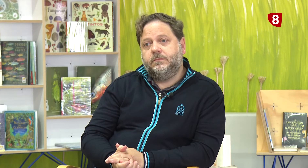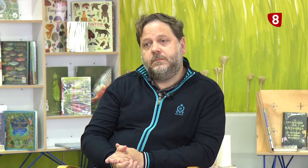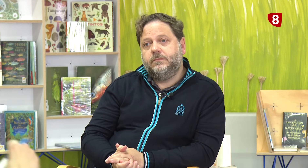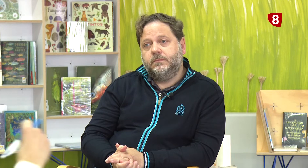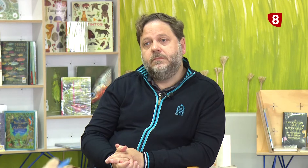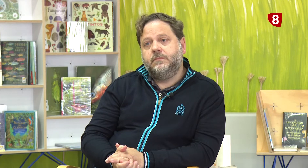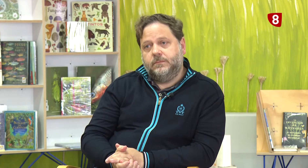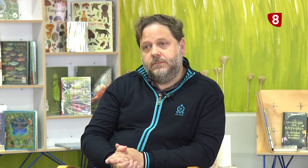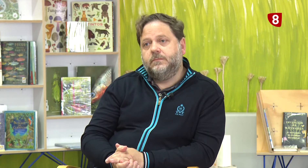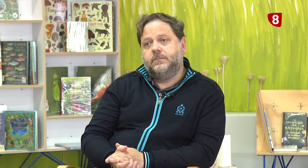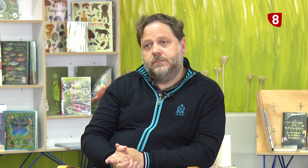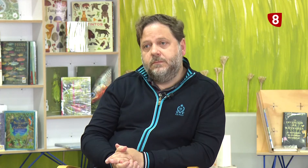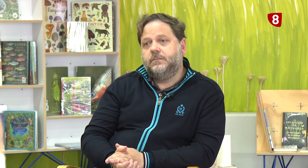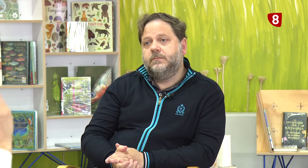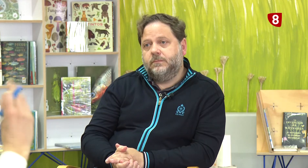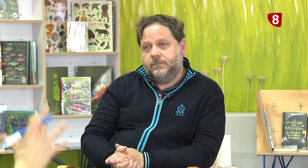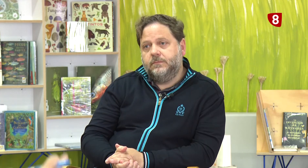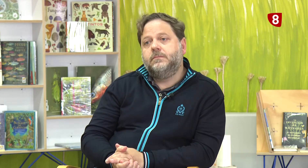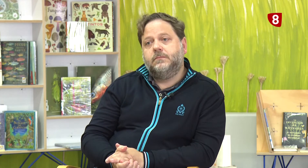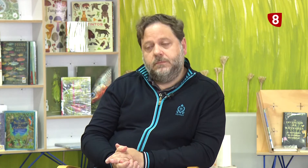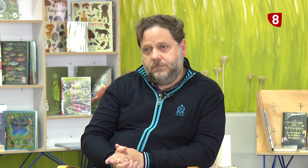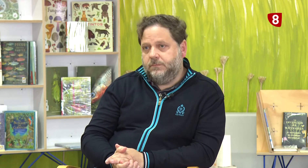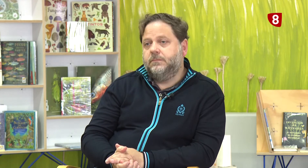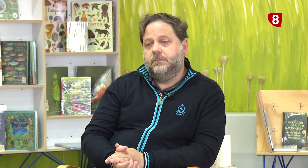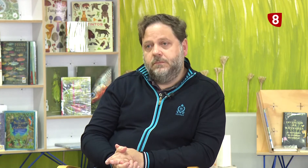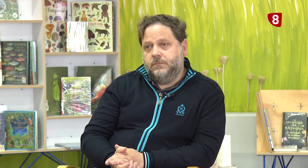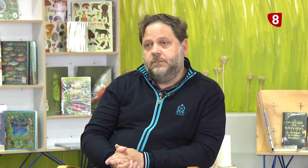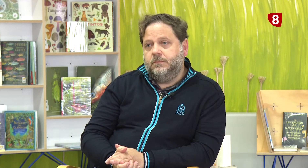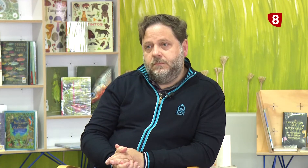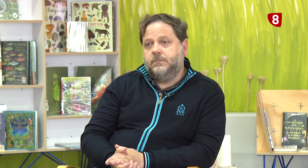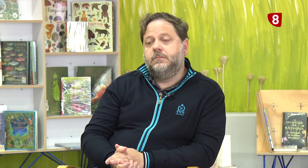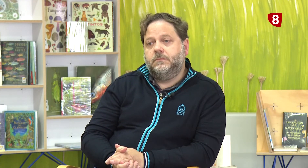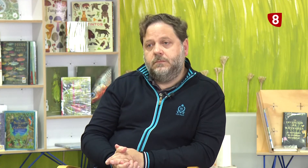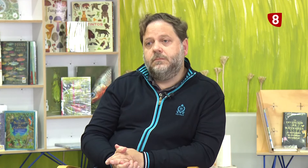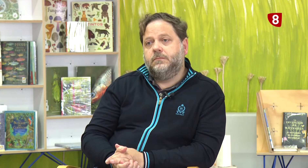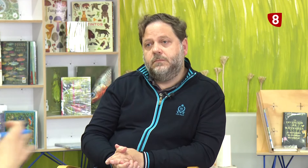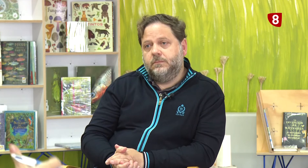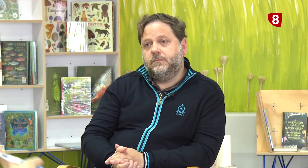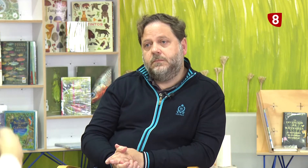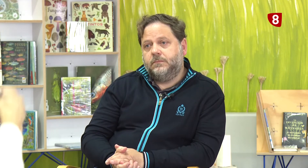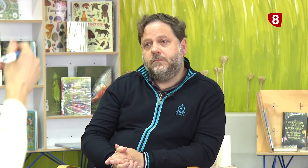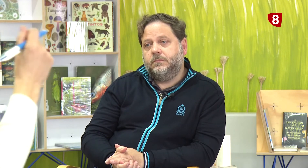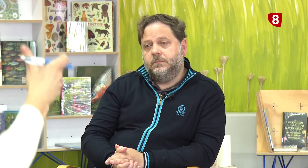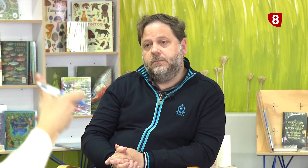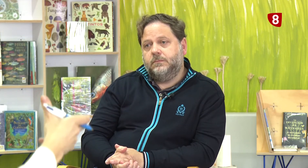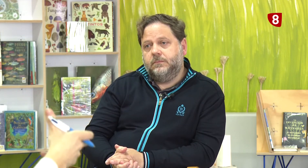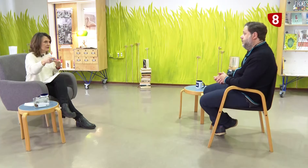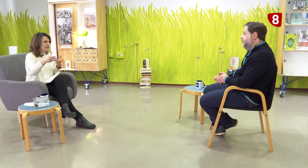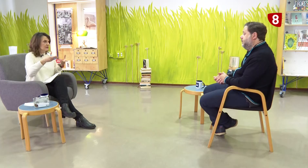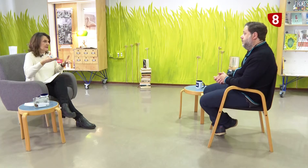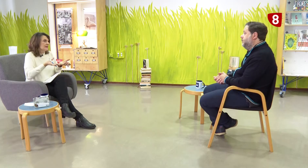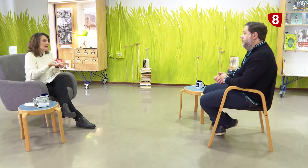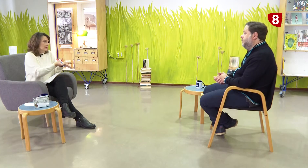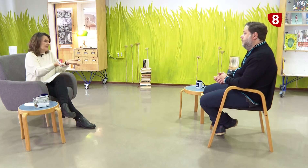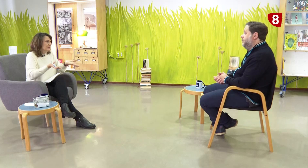frases muy concretas o ir a un sitio rellenar un formulario, alquilar una casa y por la calle conseguir la dirección para llegar